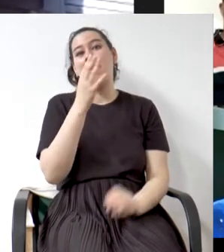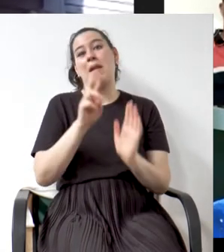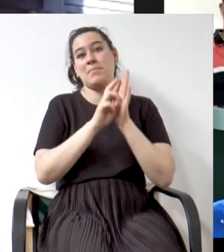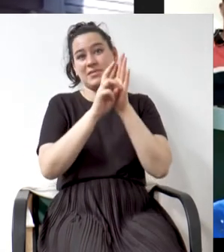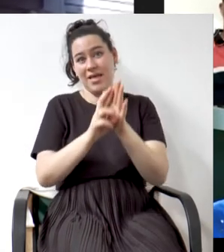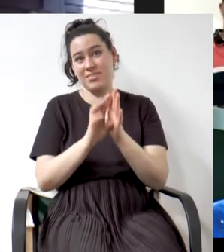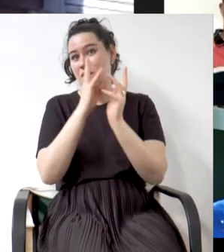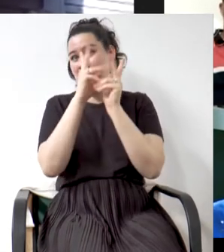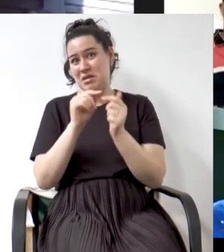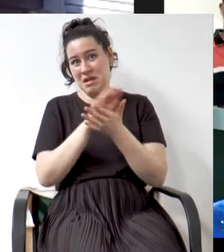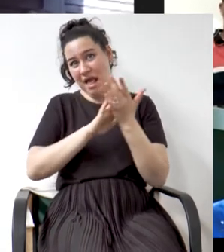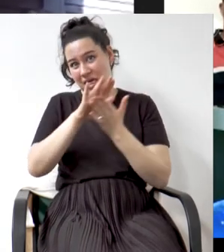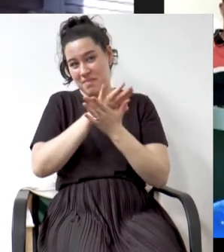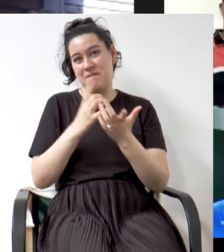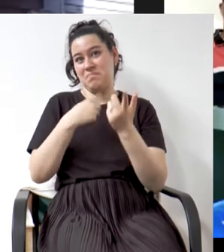voy a atribuir